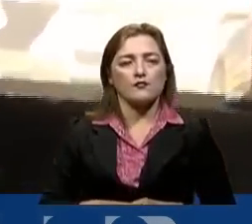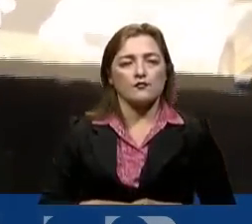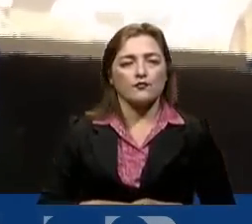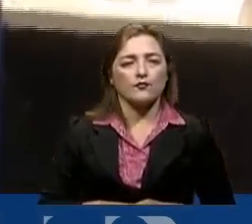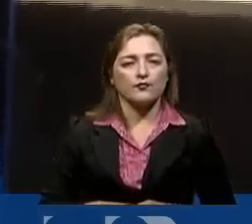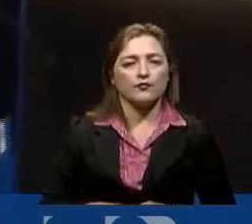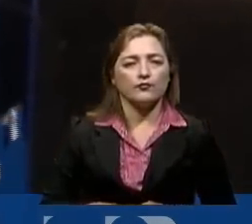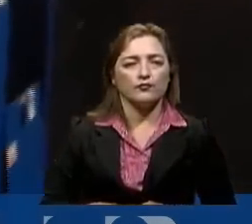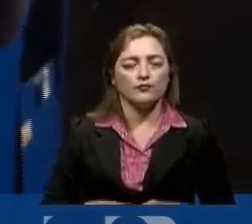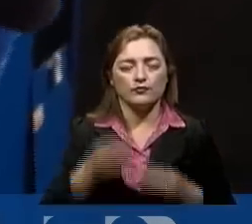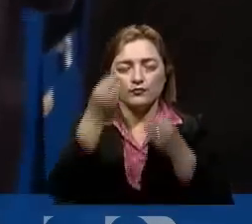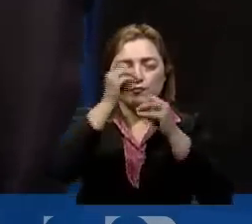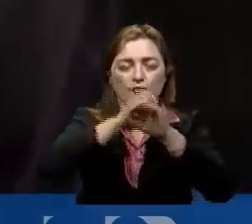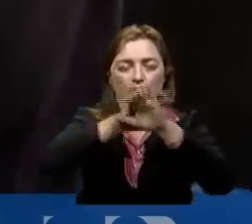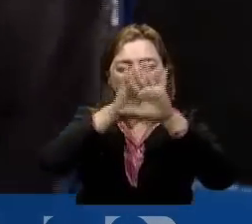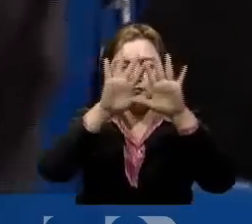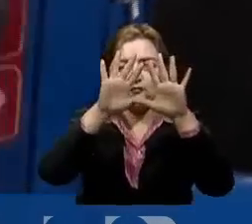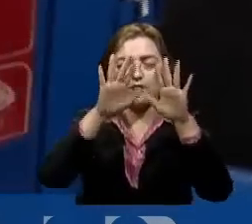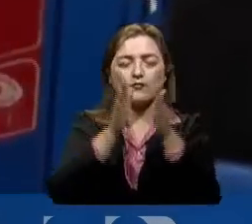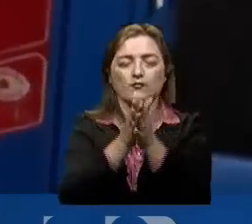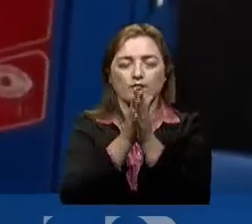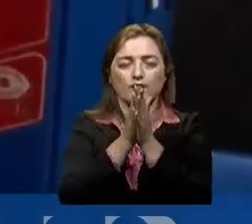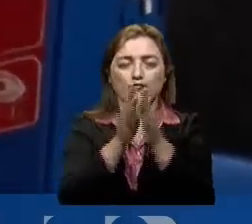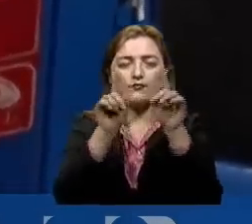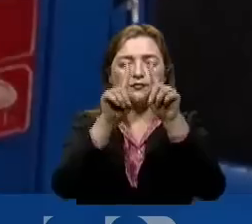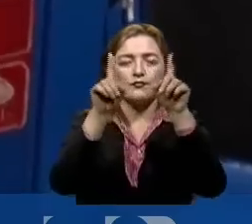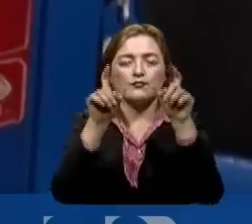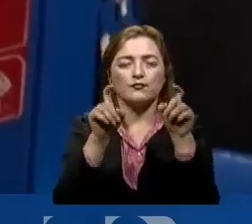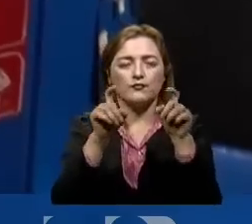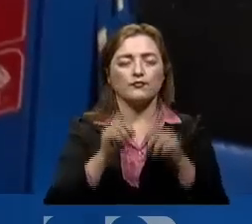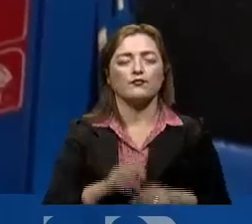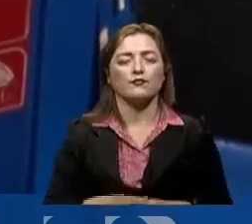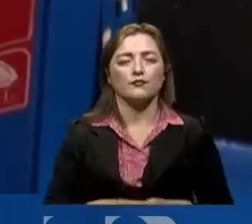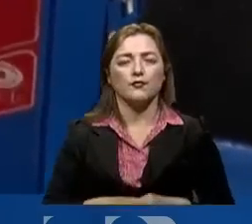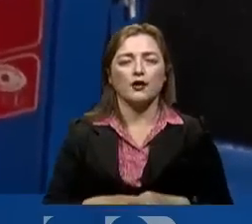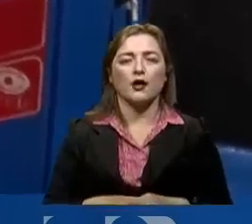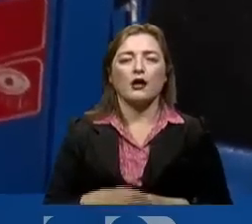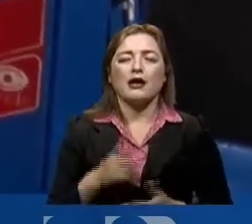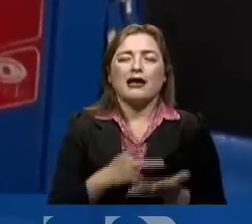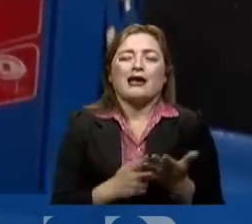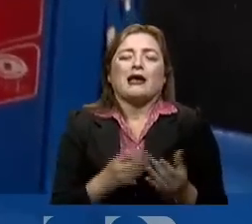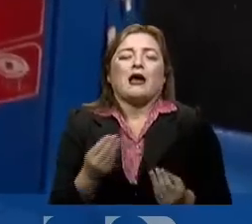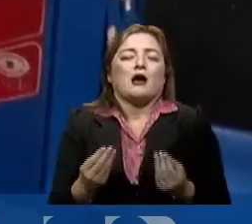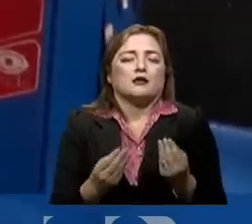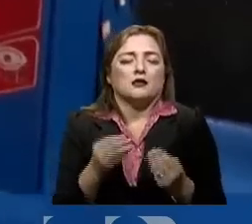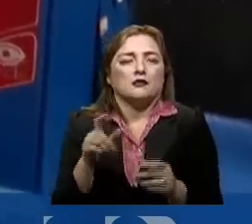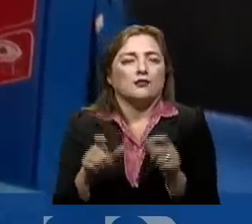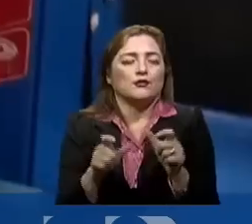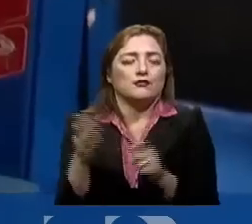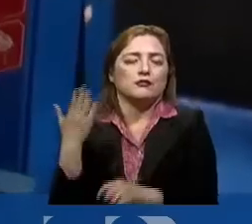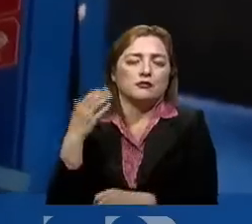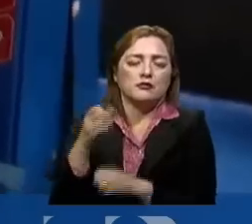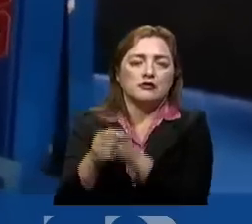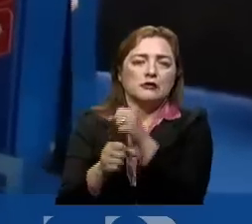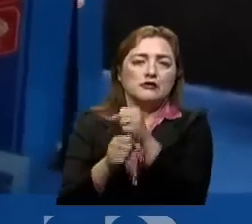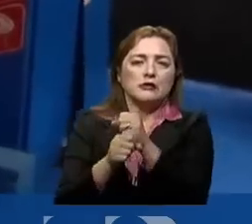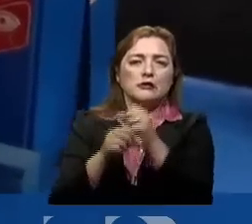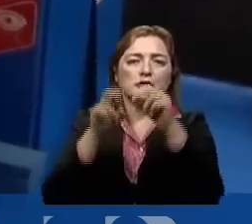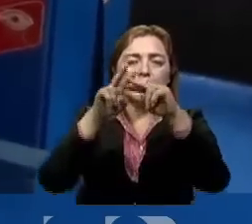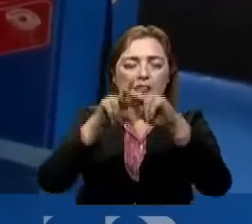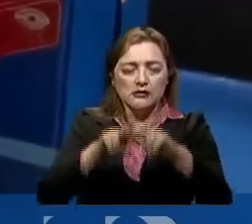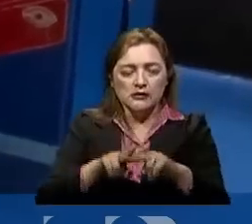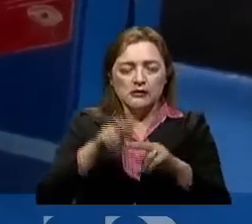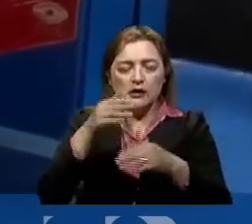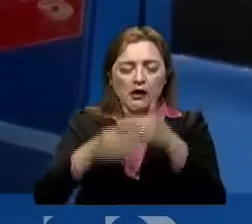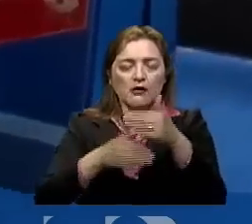nuestros televidentes y que nos han pedido que le preguntemos, Silvana, es qué deben hacer aquellas personas que el año pasado realizaron